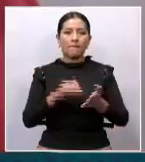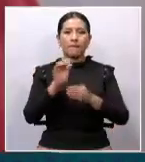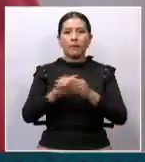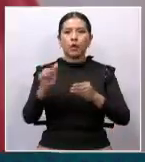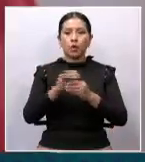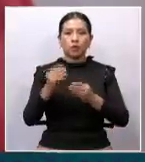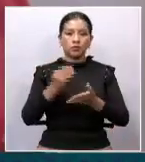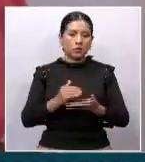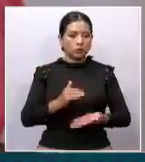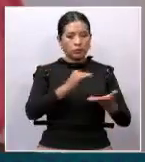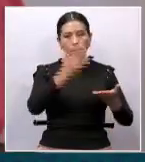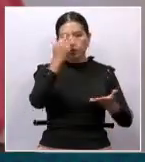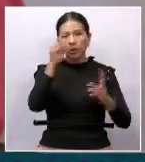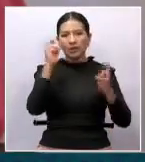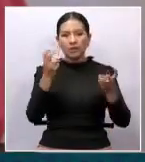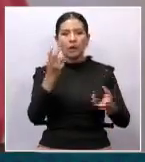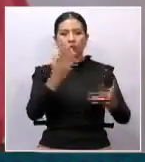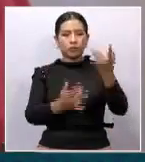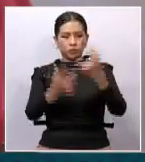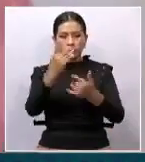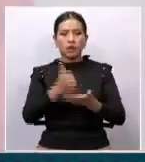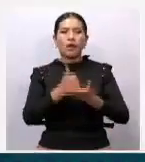acciones posincendios. El plan